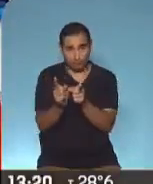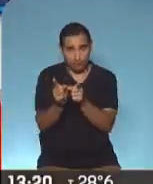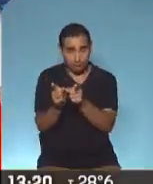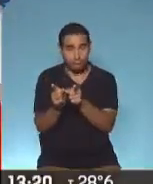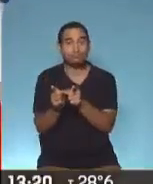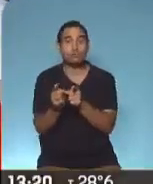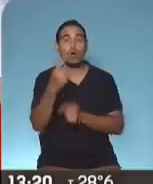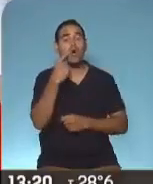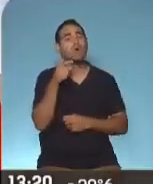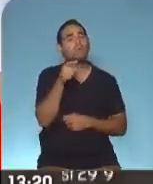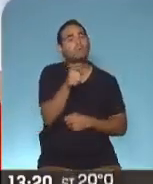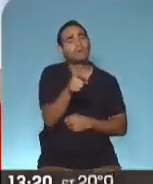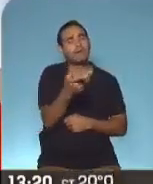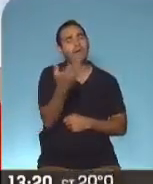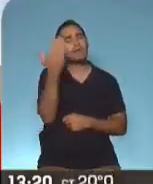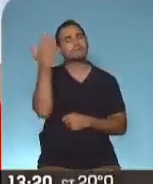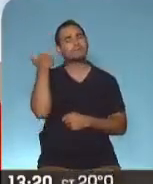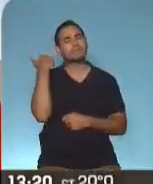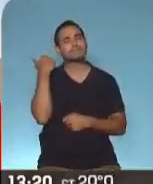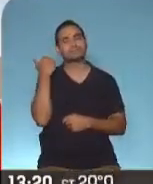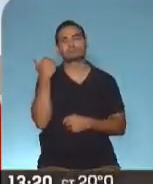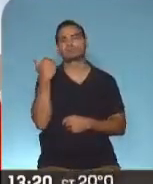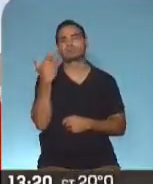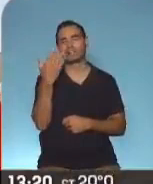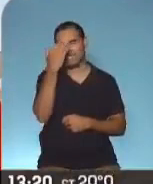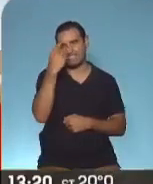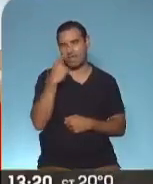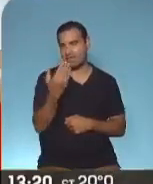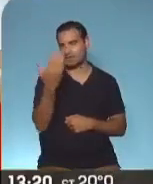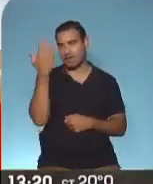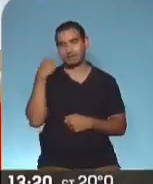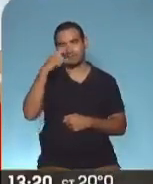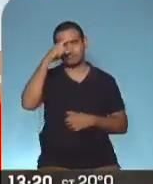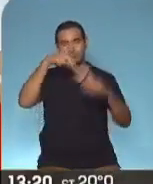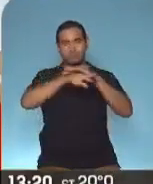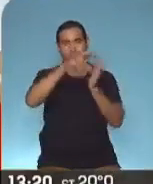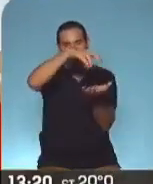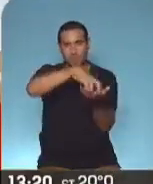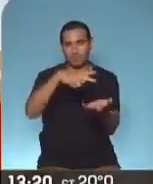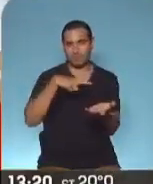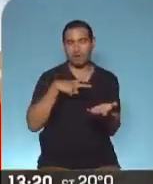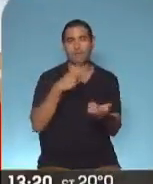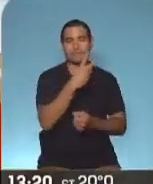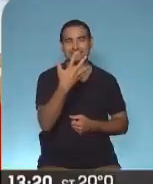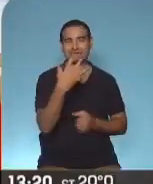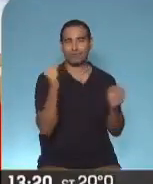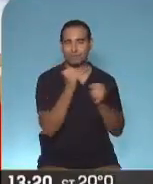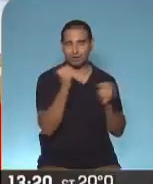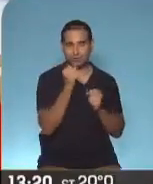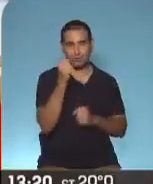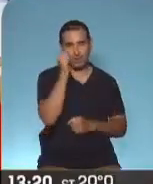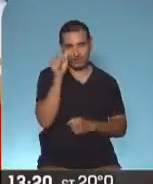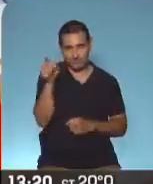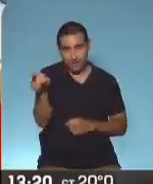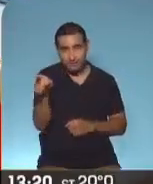Este hombre había estado durante estos últimos 15 días en la clínica privada 25 de mayo de la ciudad de Mar del Plata.